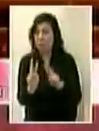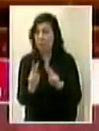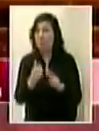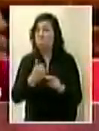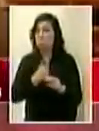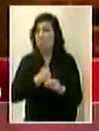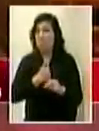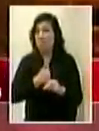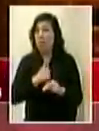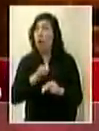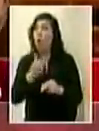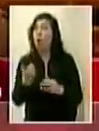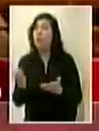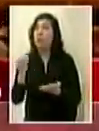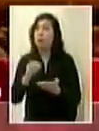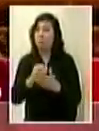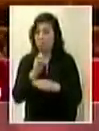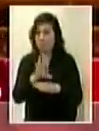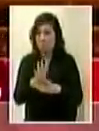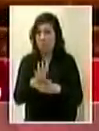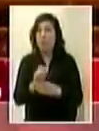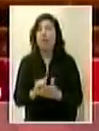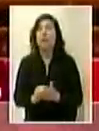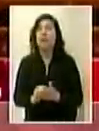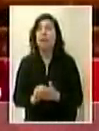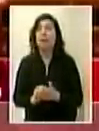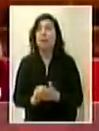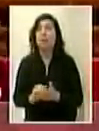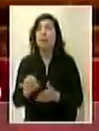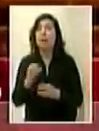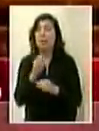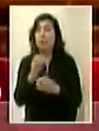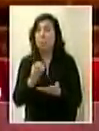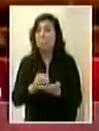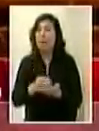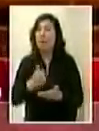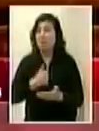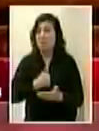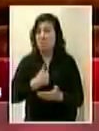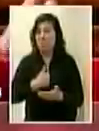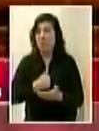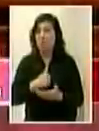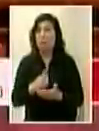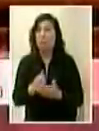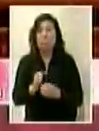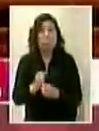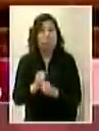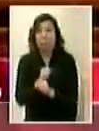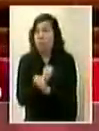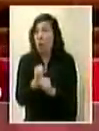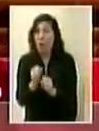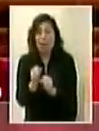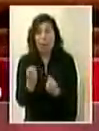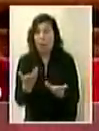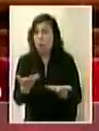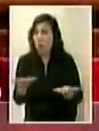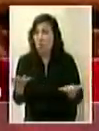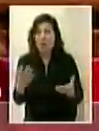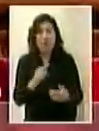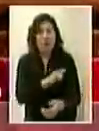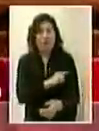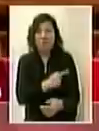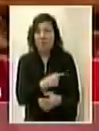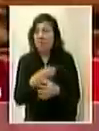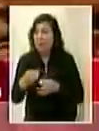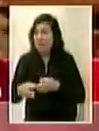mismo escenario, otra vez la mina y otra vez el ingeniero energía y minas, más de lo mismo, reventó. No hubo un esfuerzo